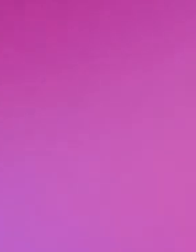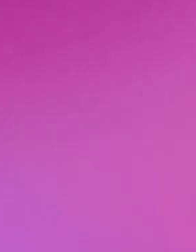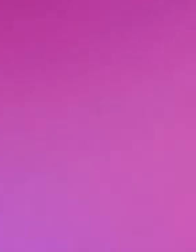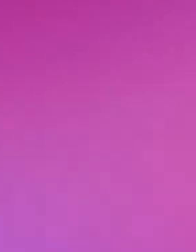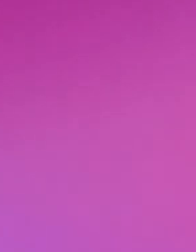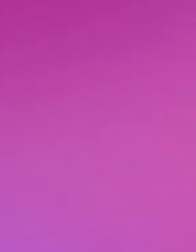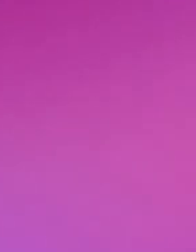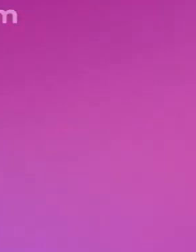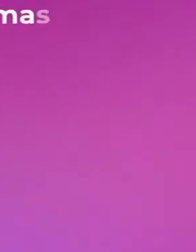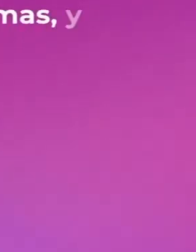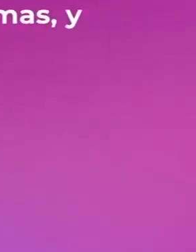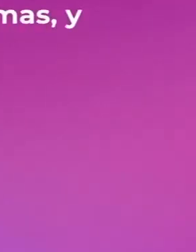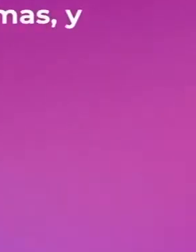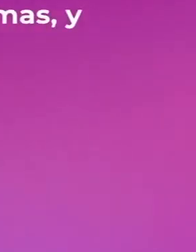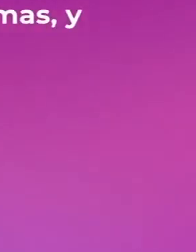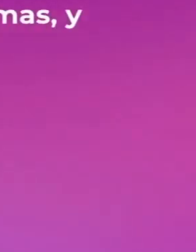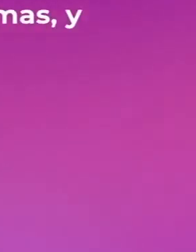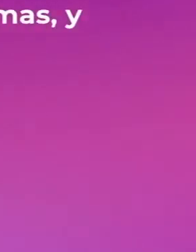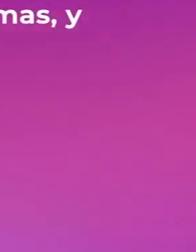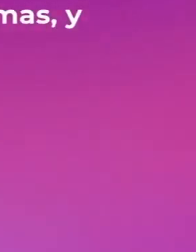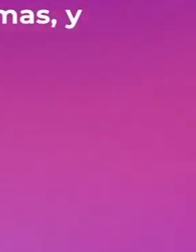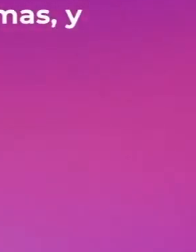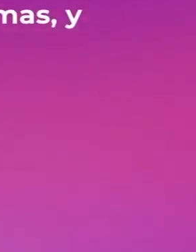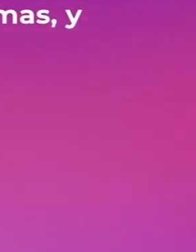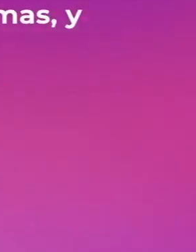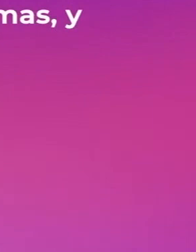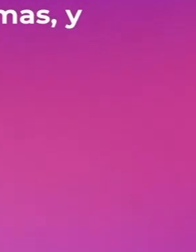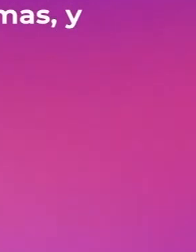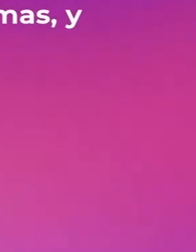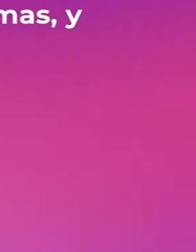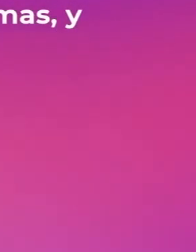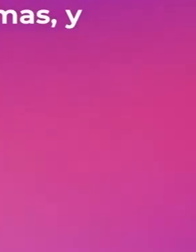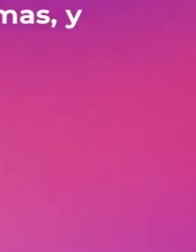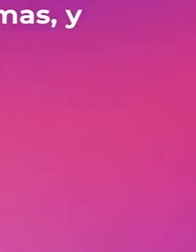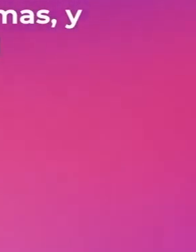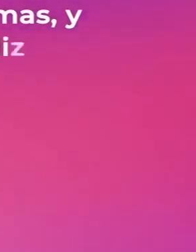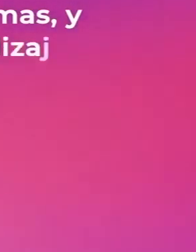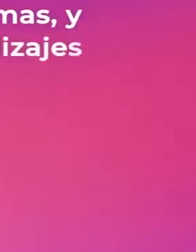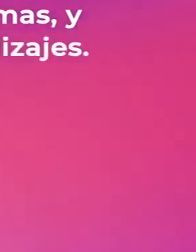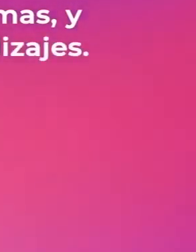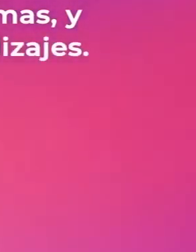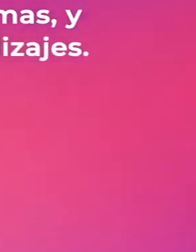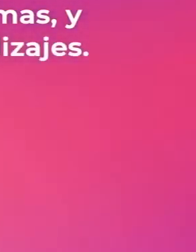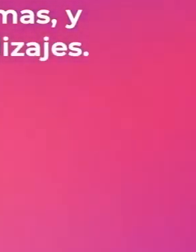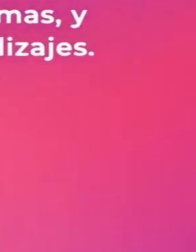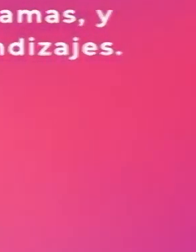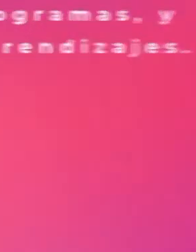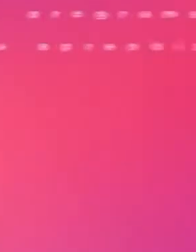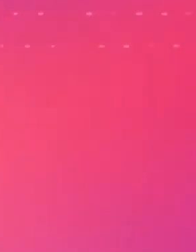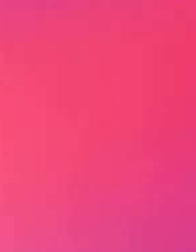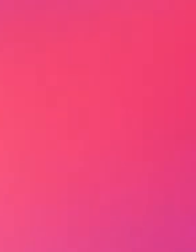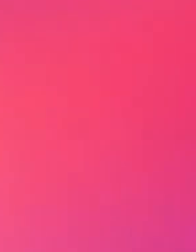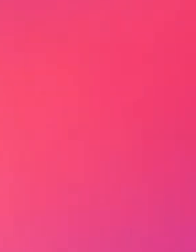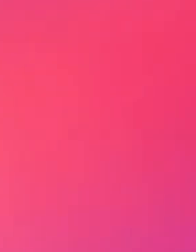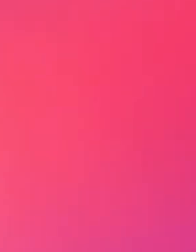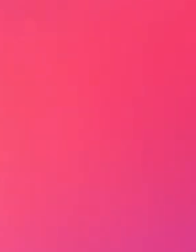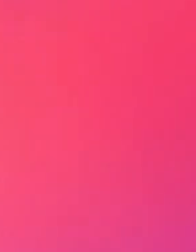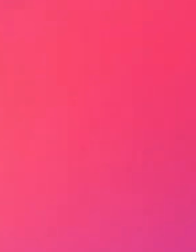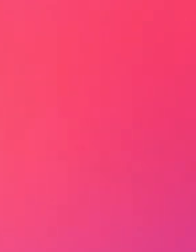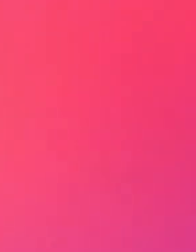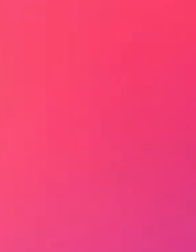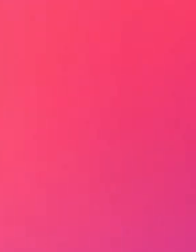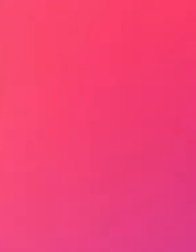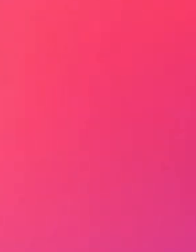aprendeencasa.cep.gov.mx, en donde podrás ver nuevamente los videos de los programas y además encontrarás actividades para fortalecer tus